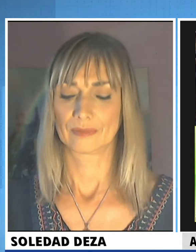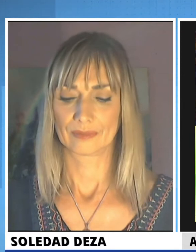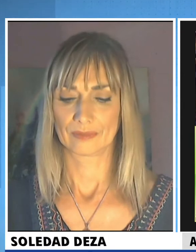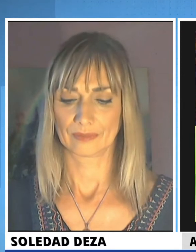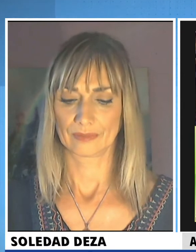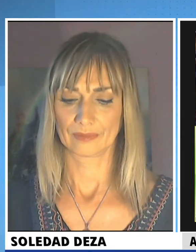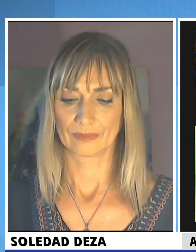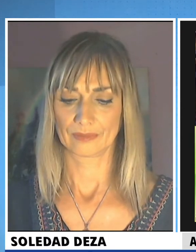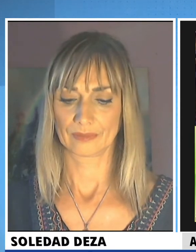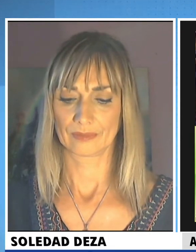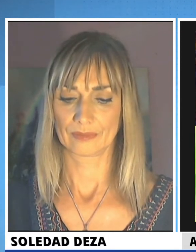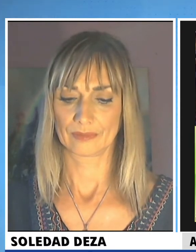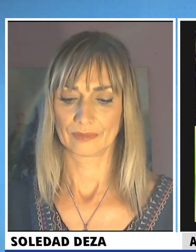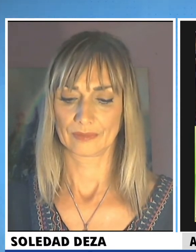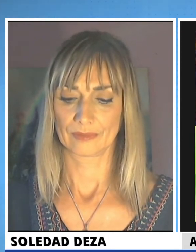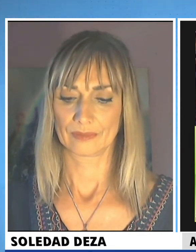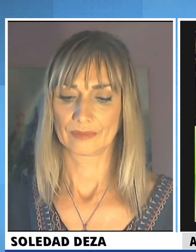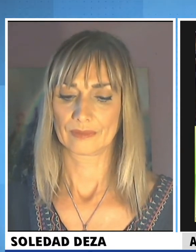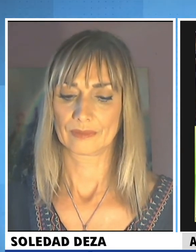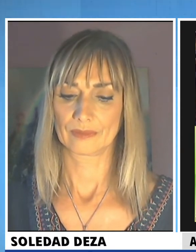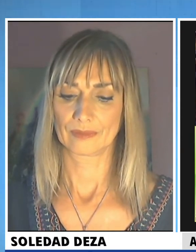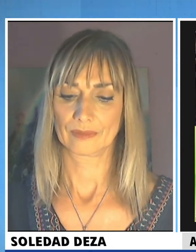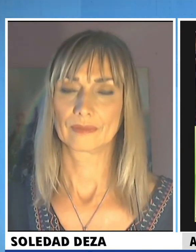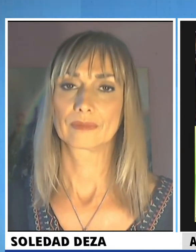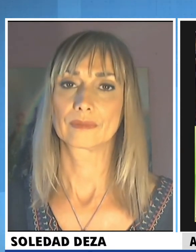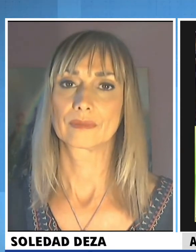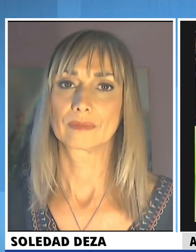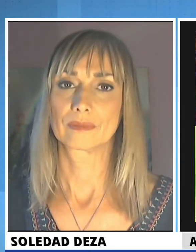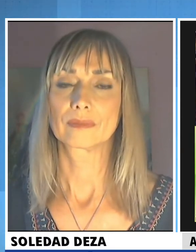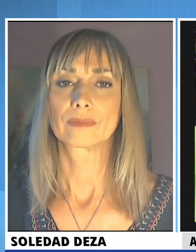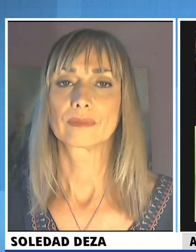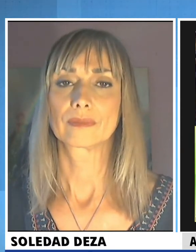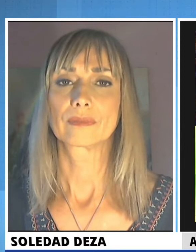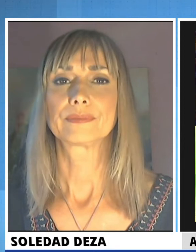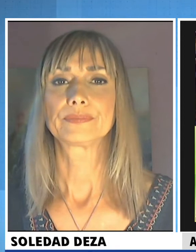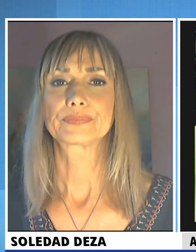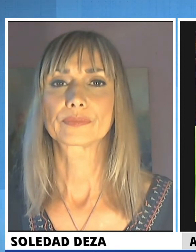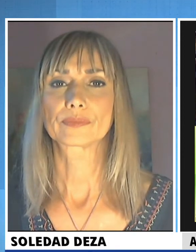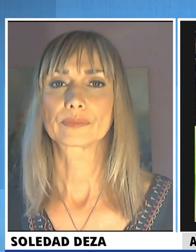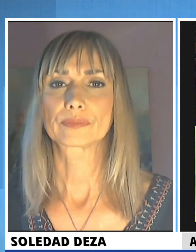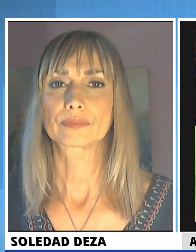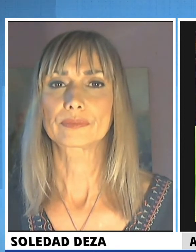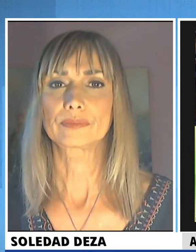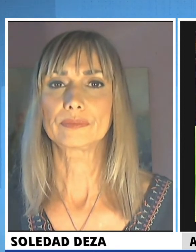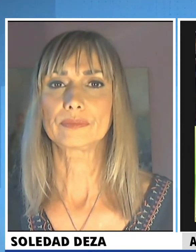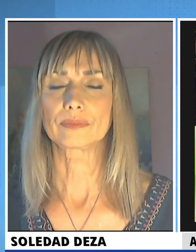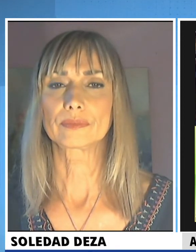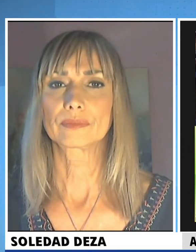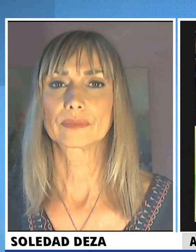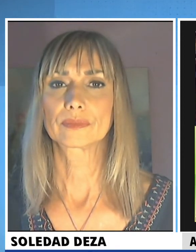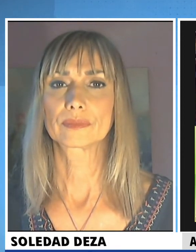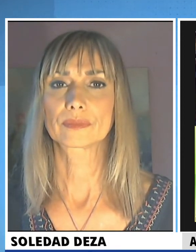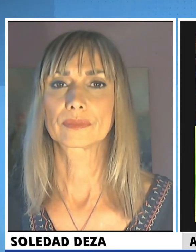los términos de esa autonomía, ¿no? Y me parece que lo que apuntaba la fiscal es muy